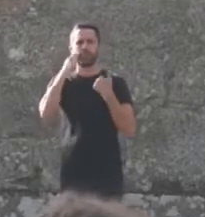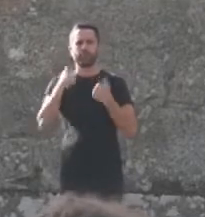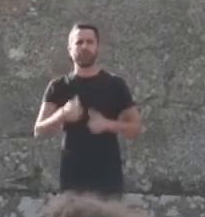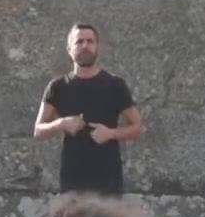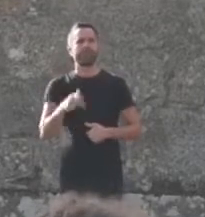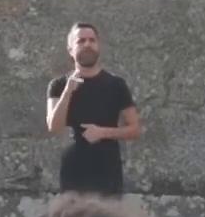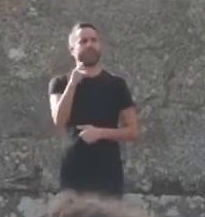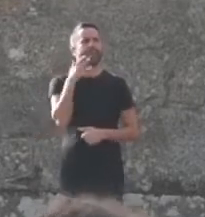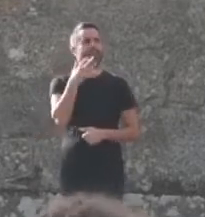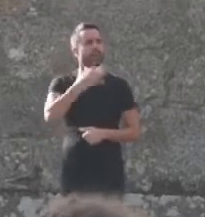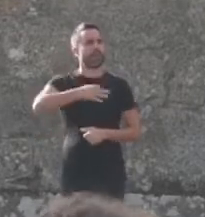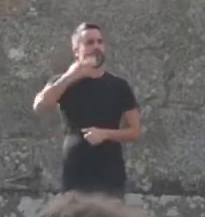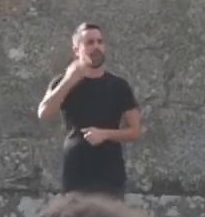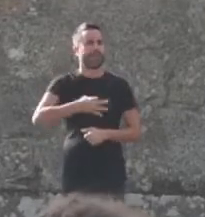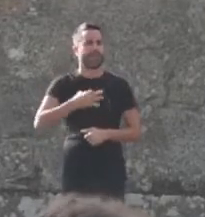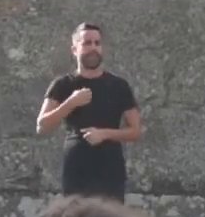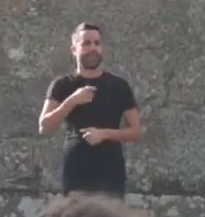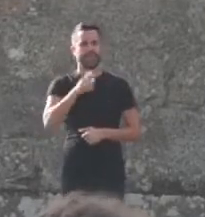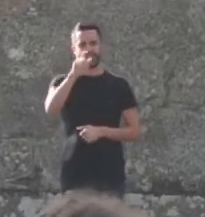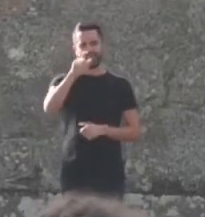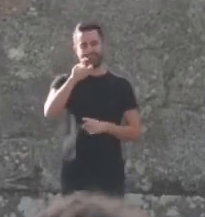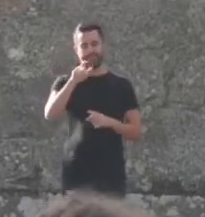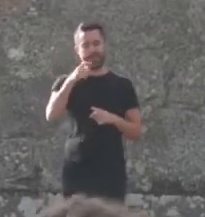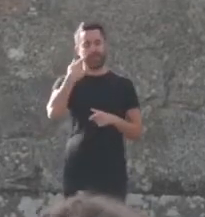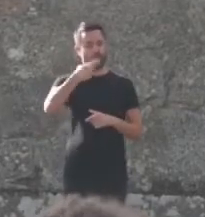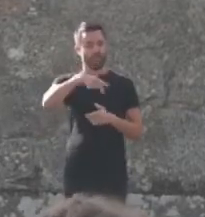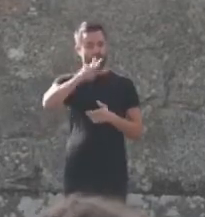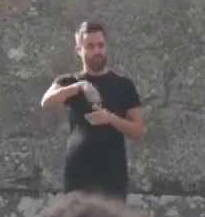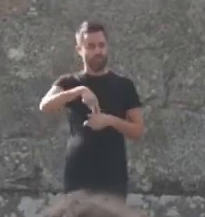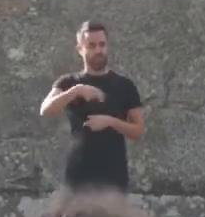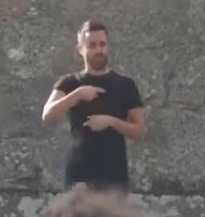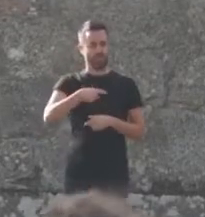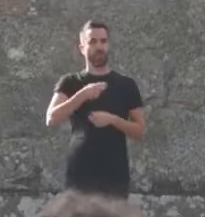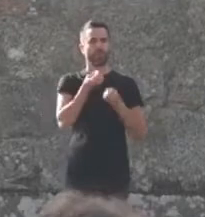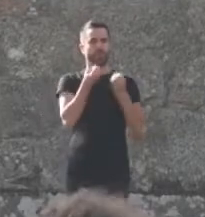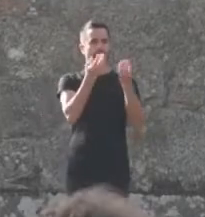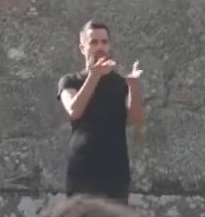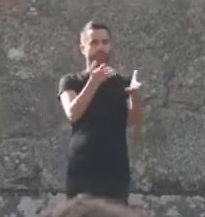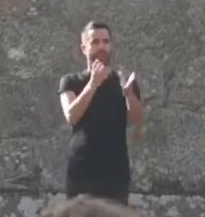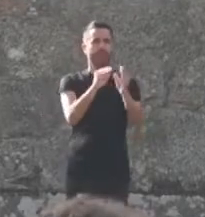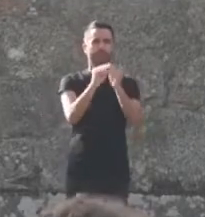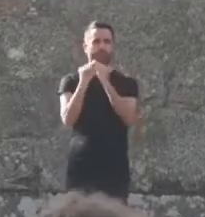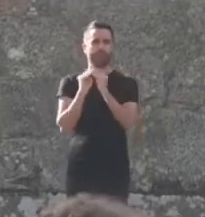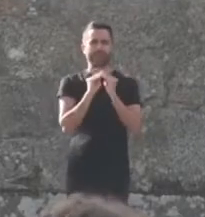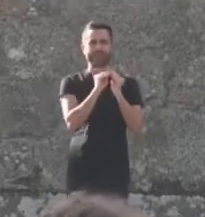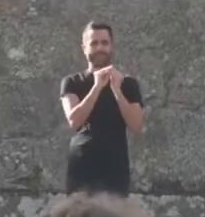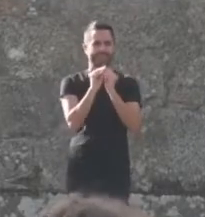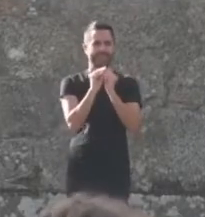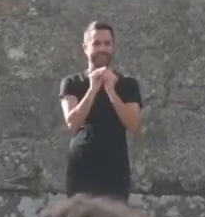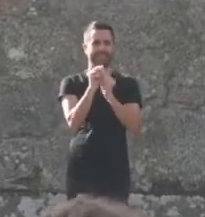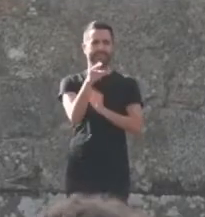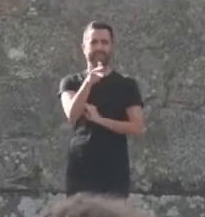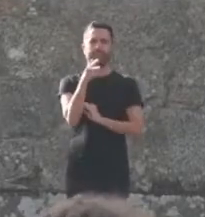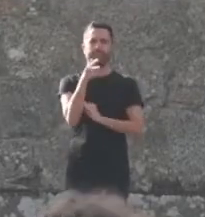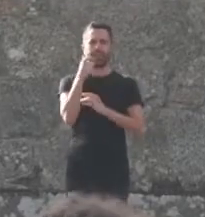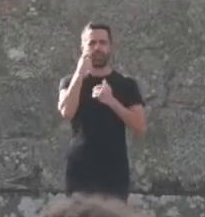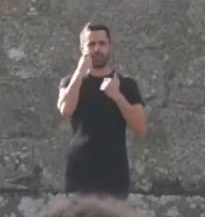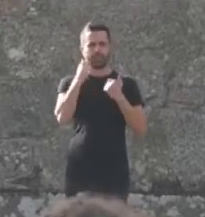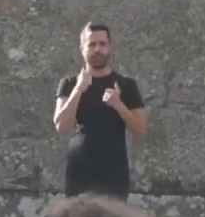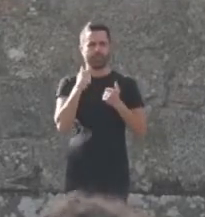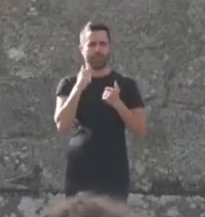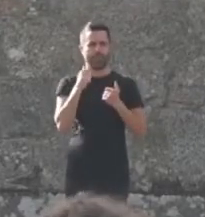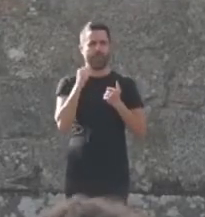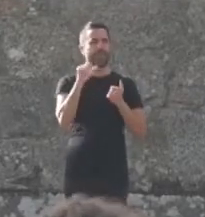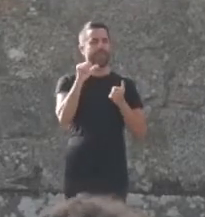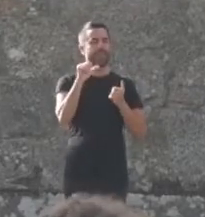o dereito que teñen todos os povos, que está recoñecido na Declaración Universal de Dereitos